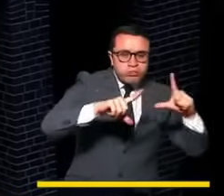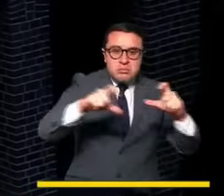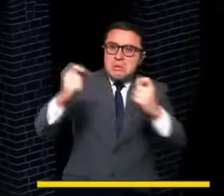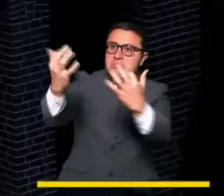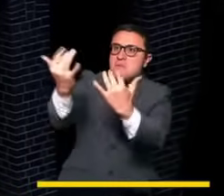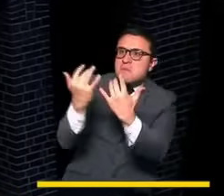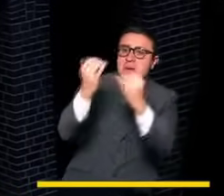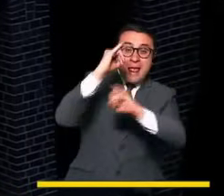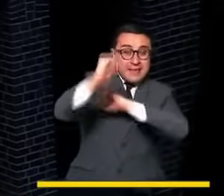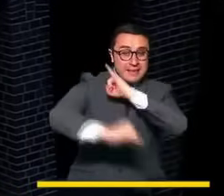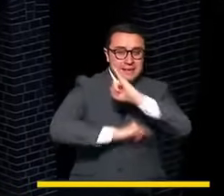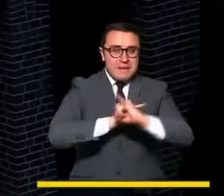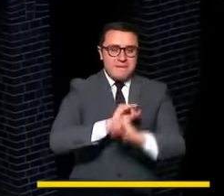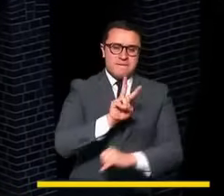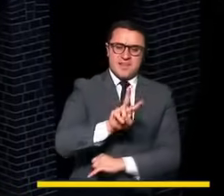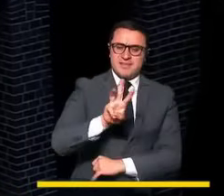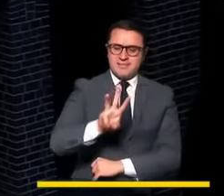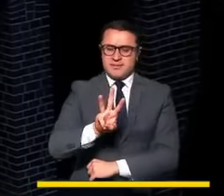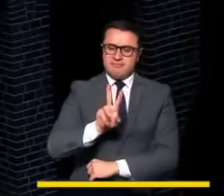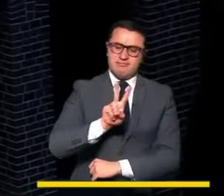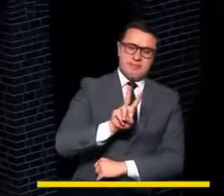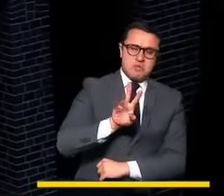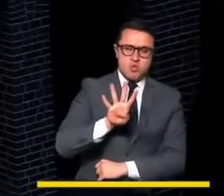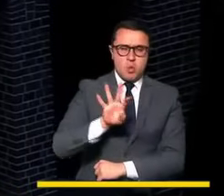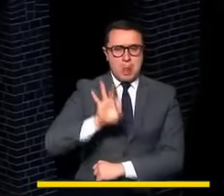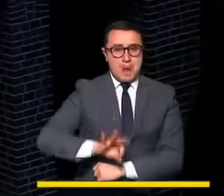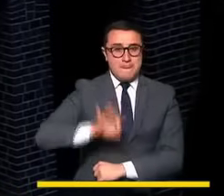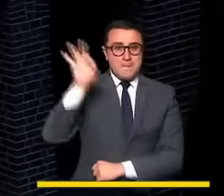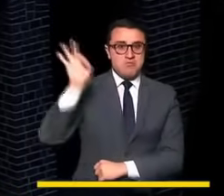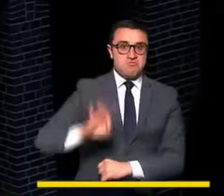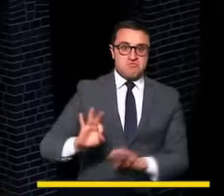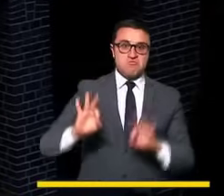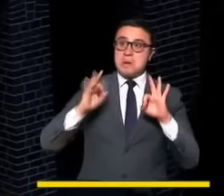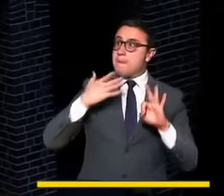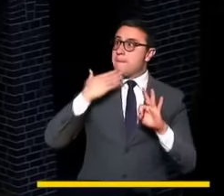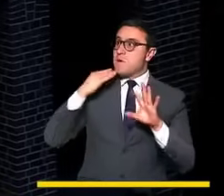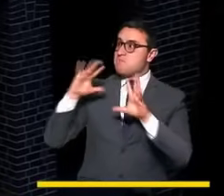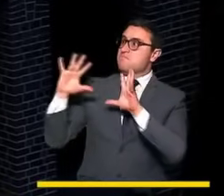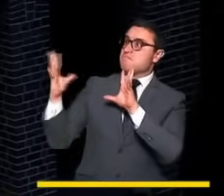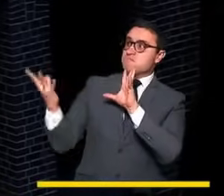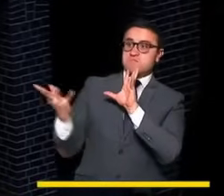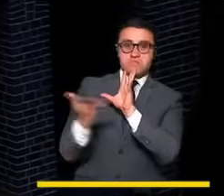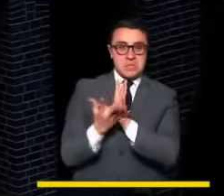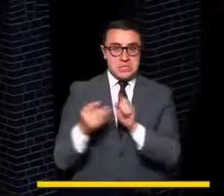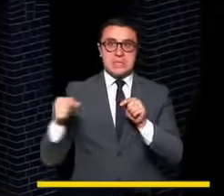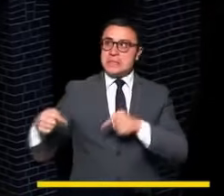23, 24% del dato global, uno de los mejores del mundo, ahí competimos